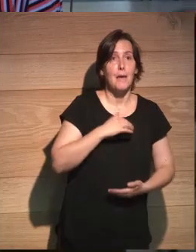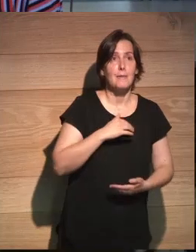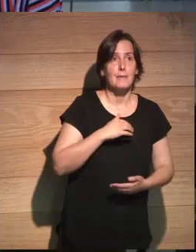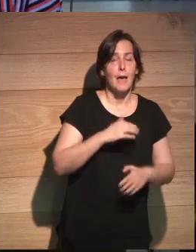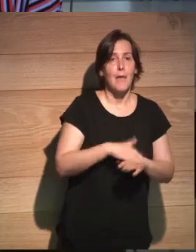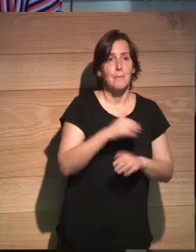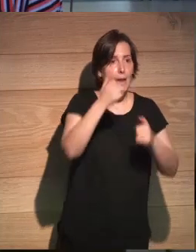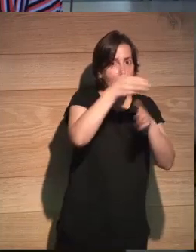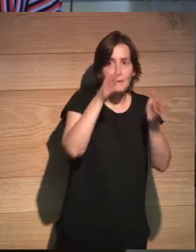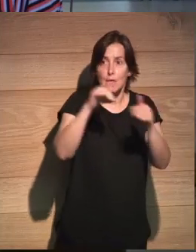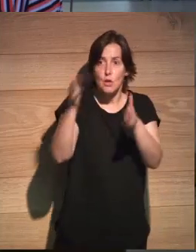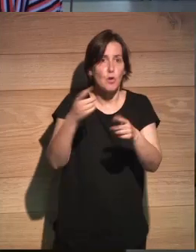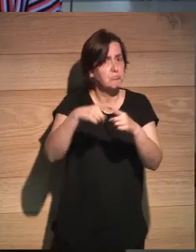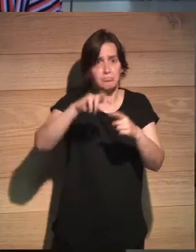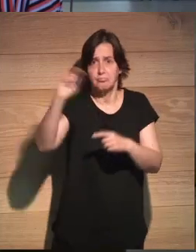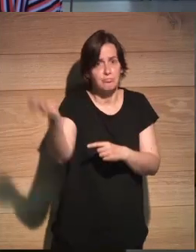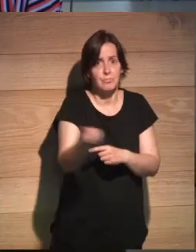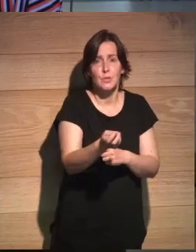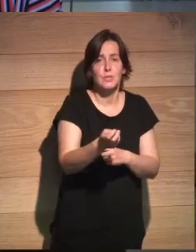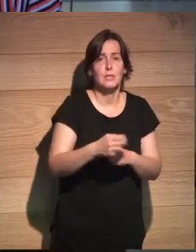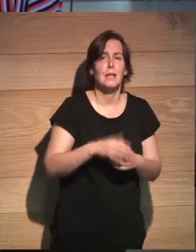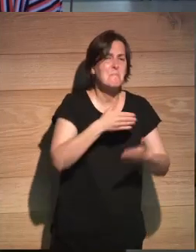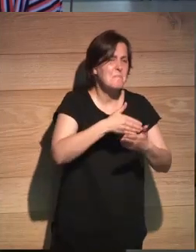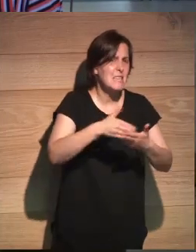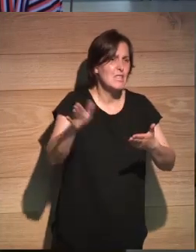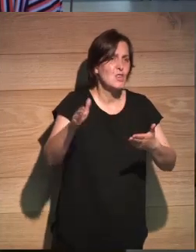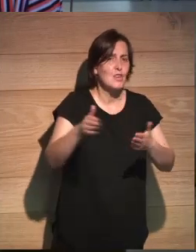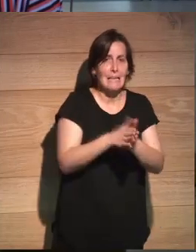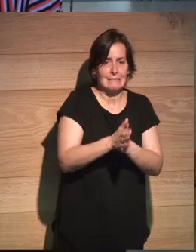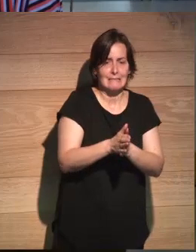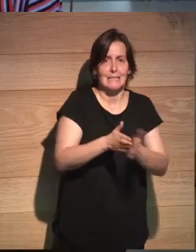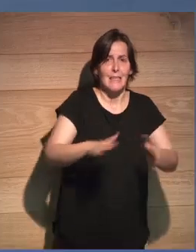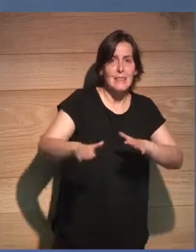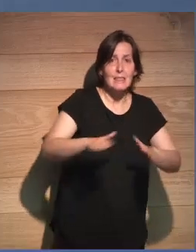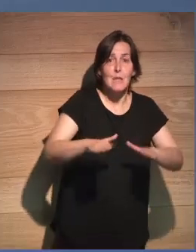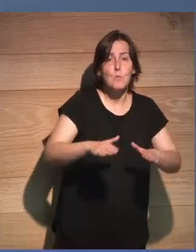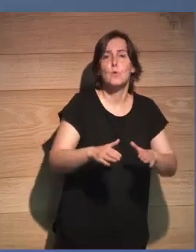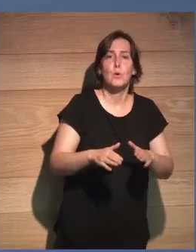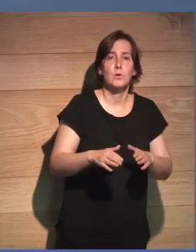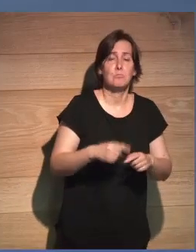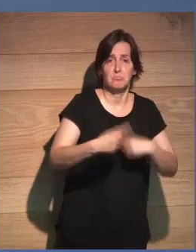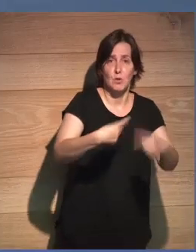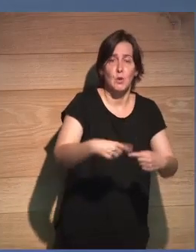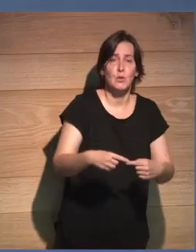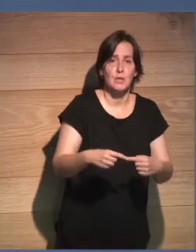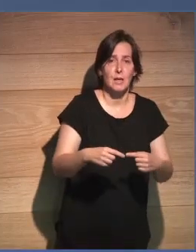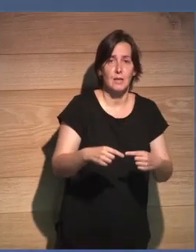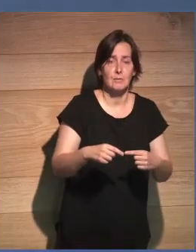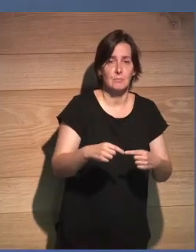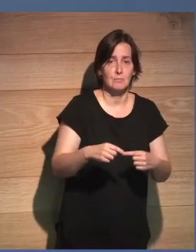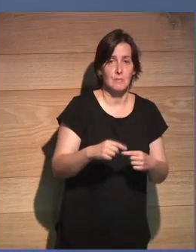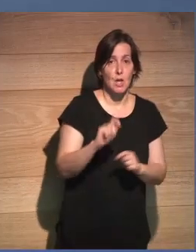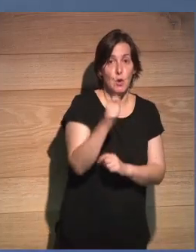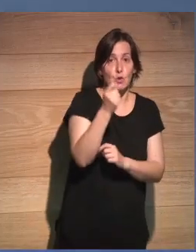poner nuestra atención en una serie de cosas y hay millones de estímulos cotidianos que la recaban y que consiguen que